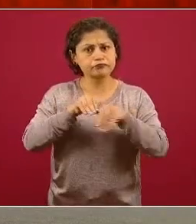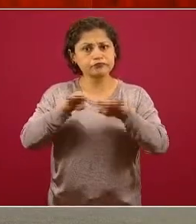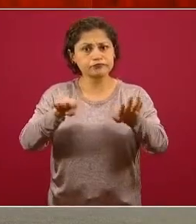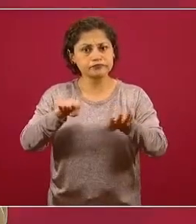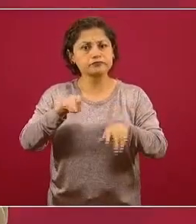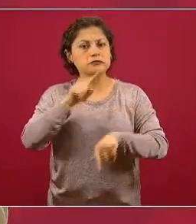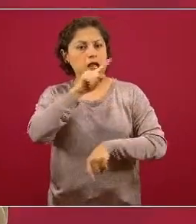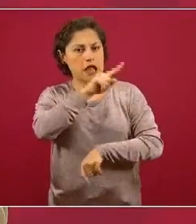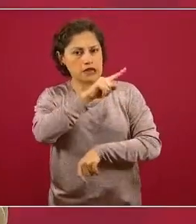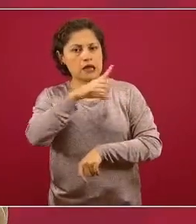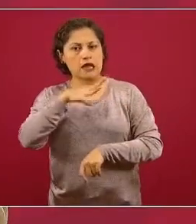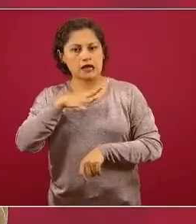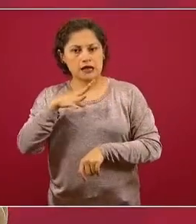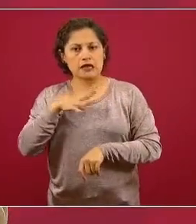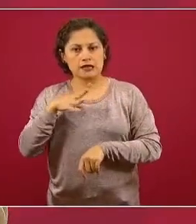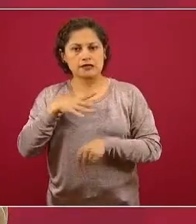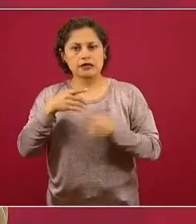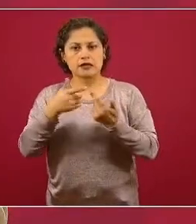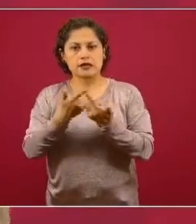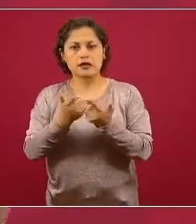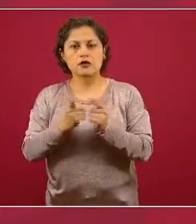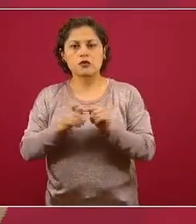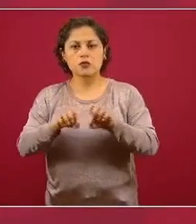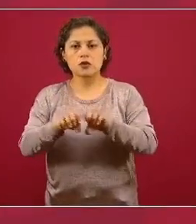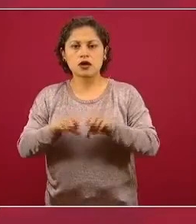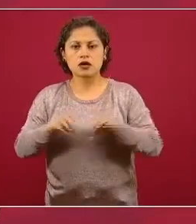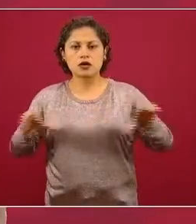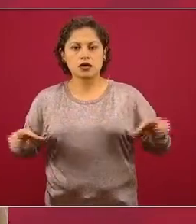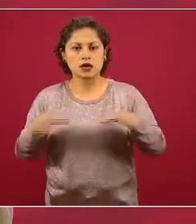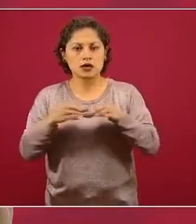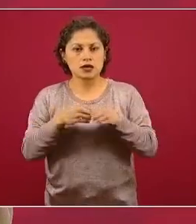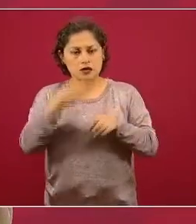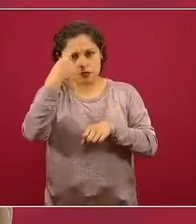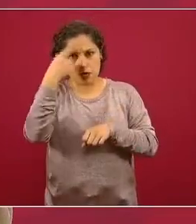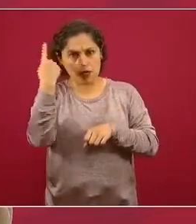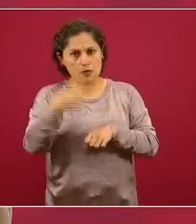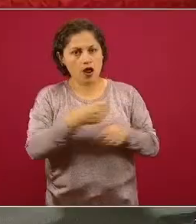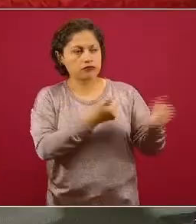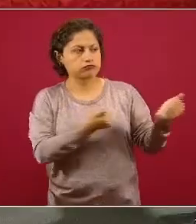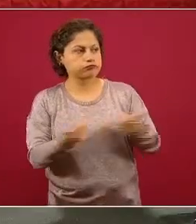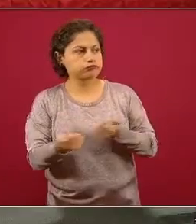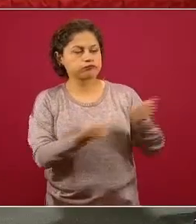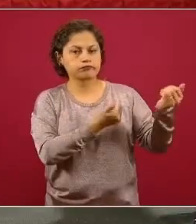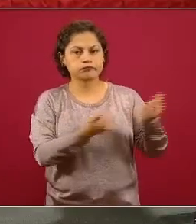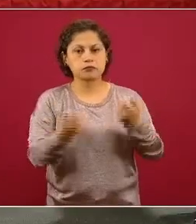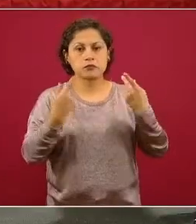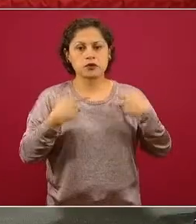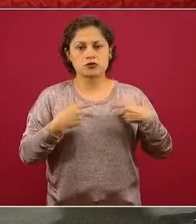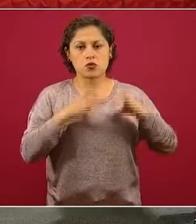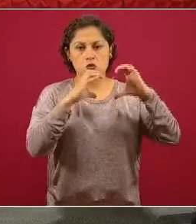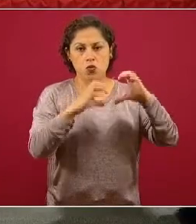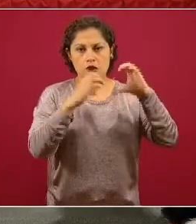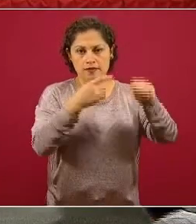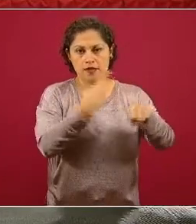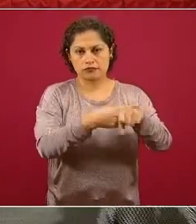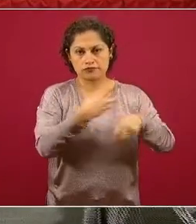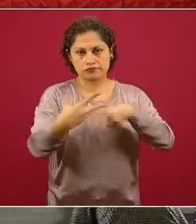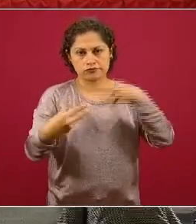operativo de reducción de riesgos que tiene que ver con el traslado de personas. No hay un cierre de las fronteras, esto